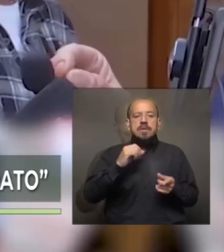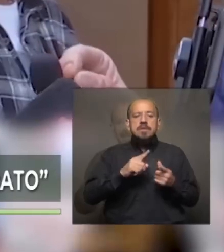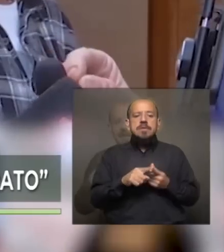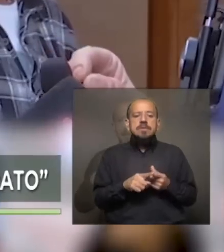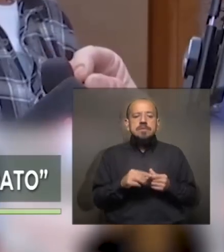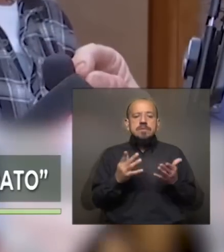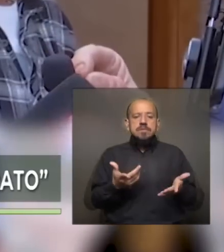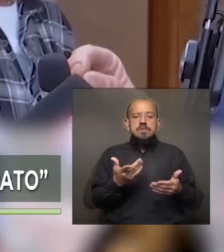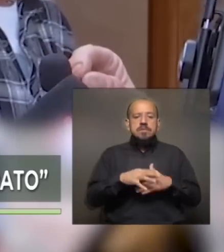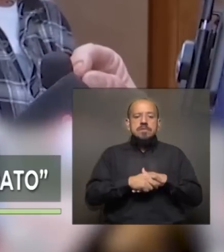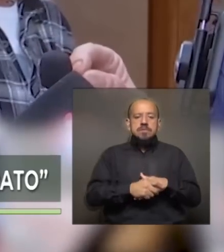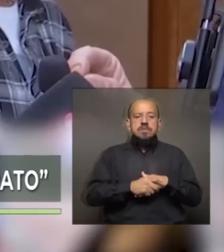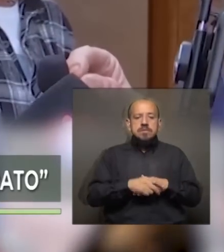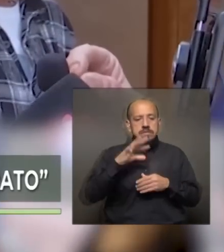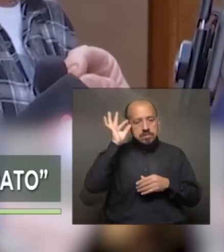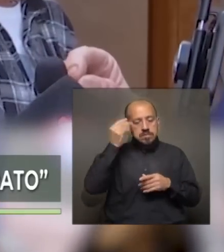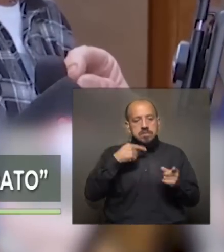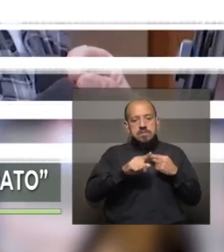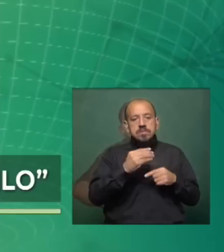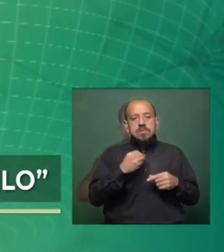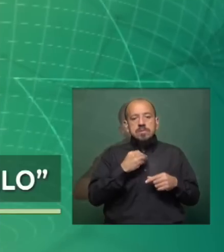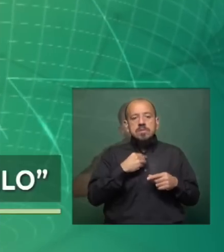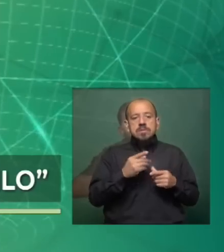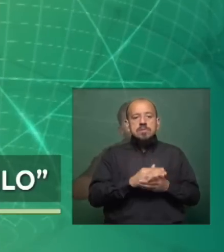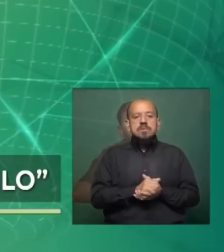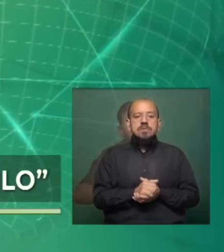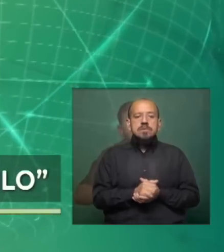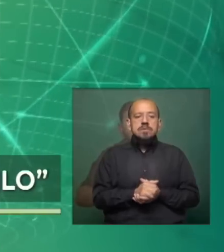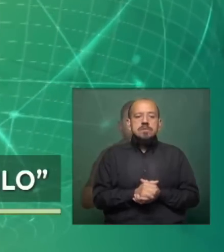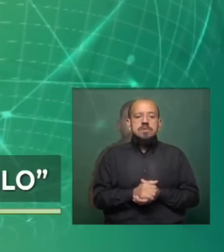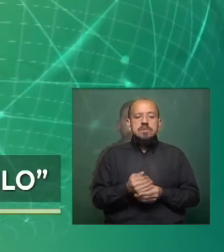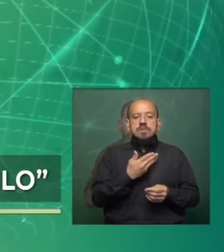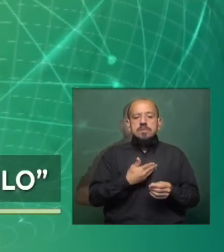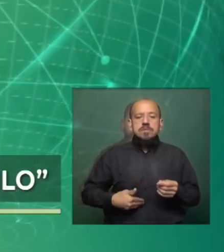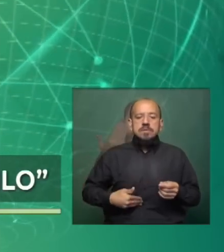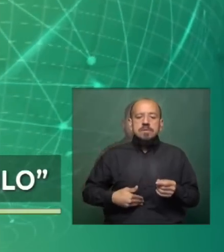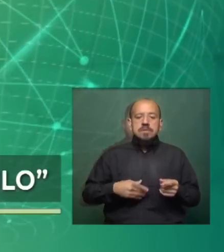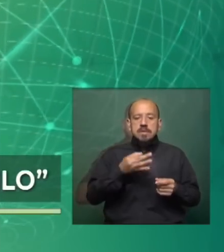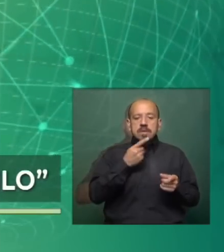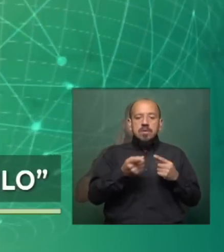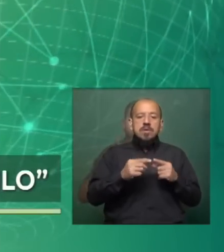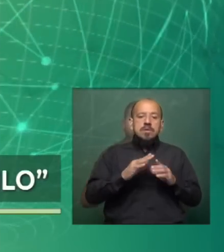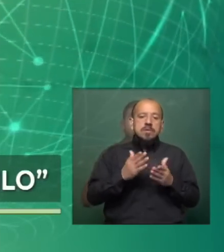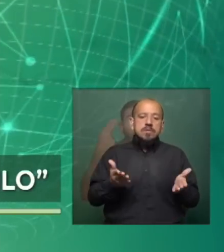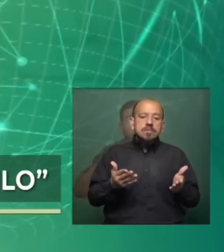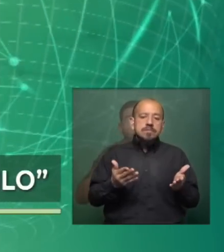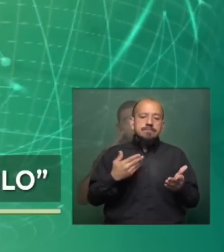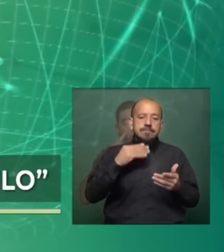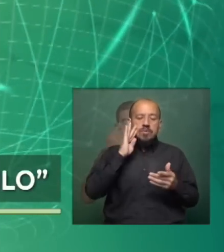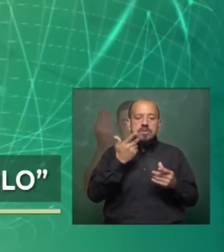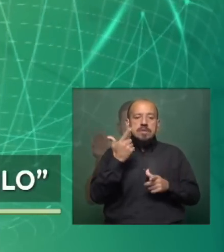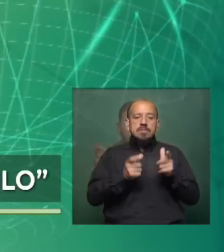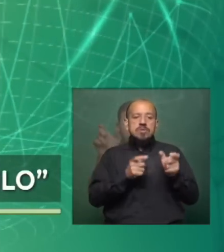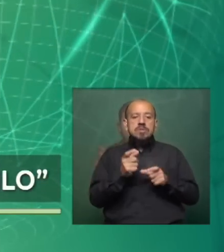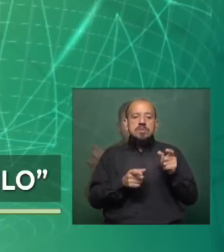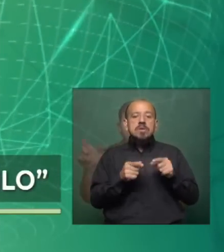sería un mal amigo no tendría confianza señor presidente quiero decirle que uno nunca termina de conocer a las personas